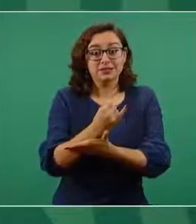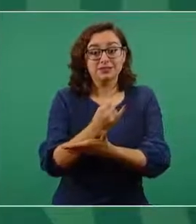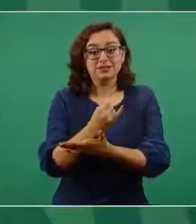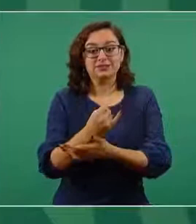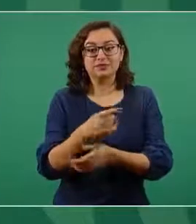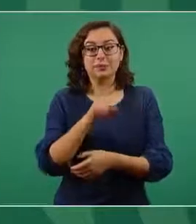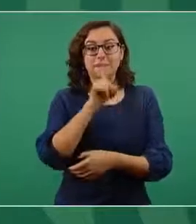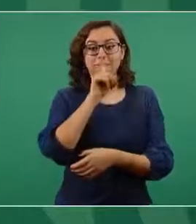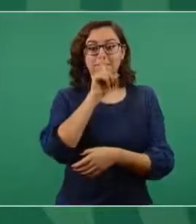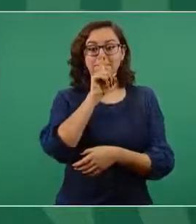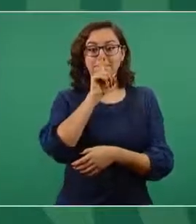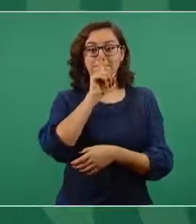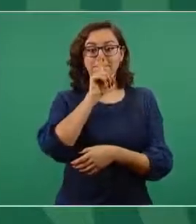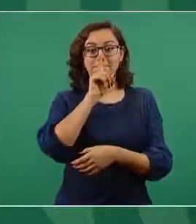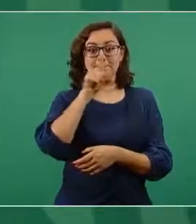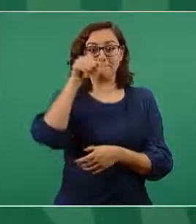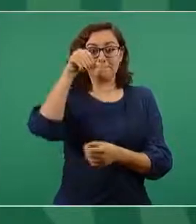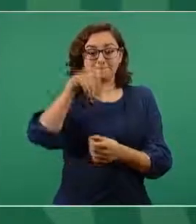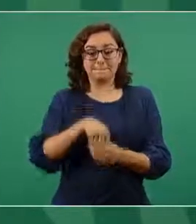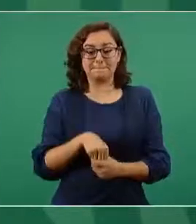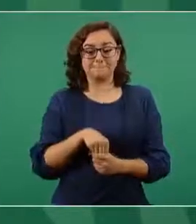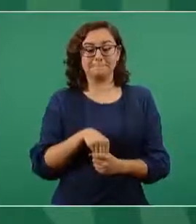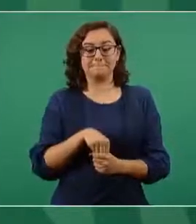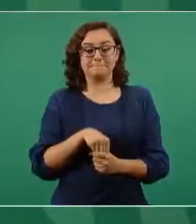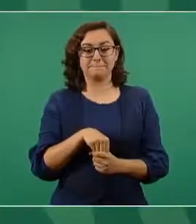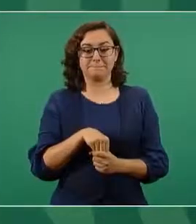Mantener en secreto